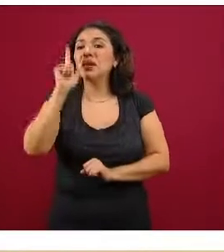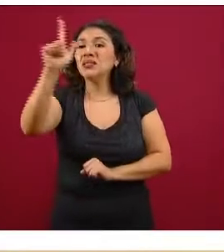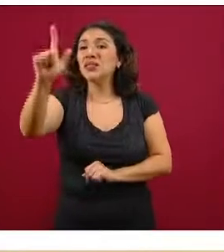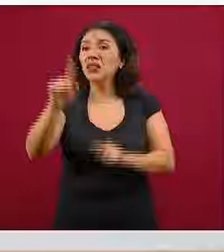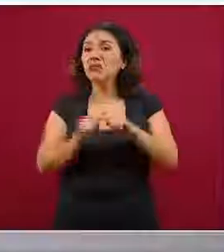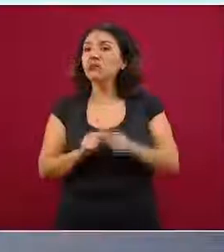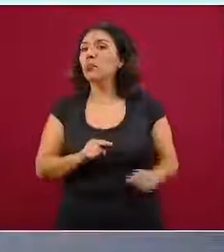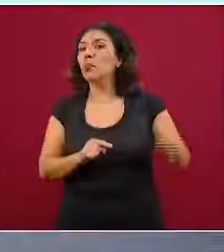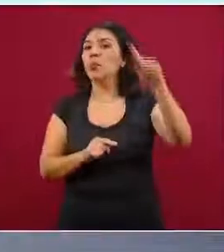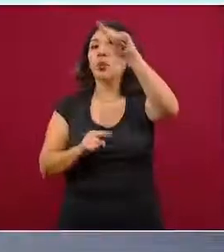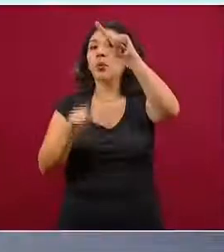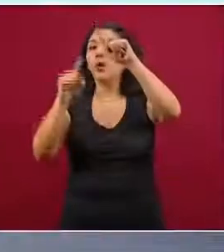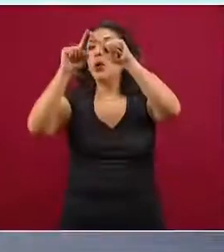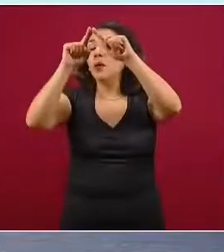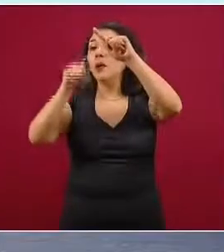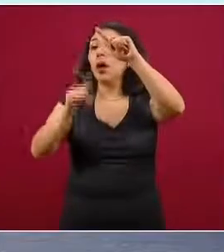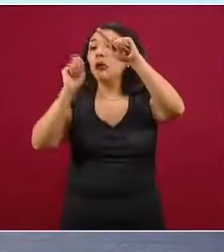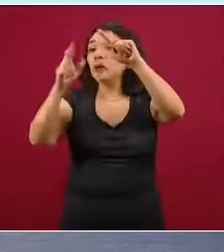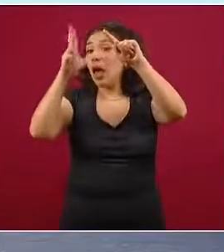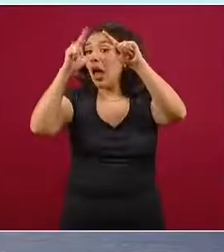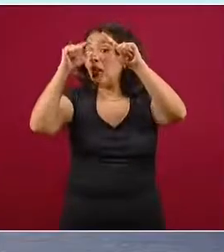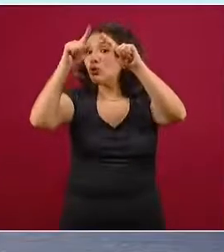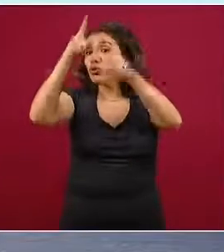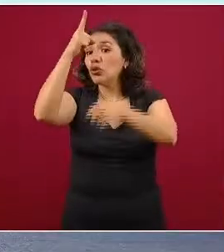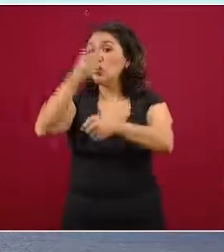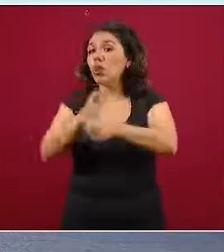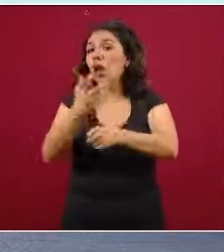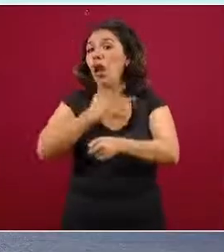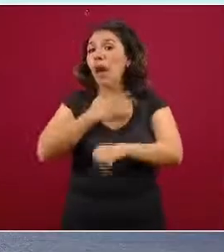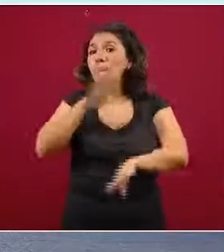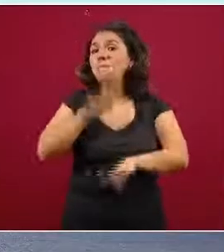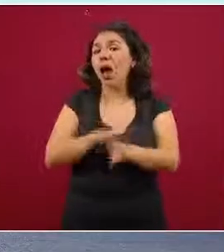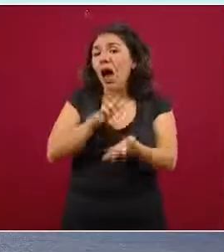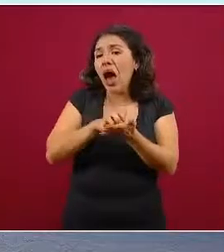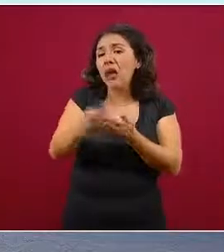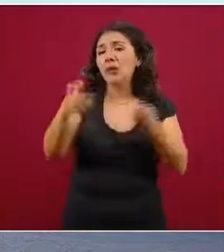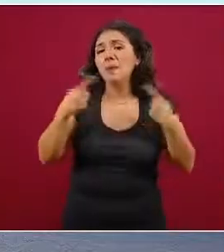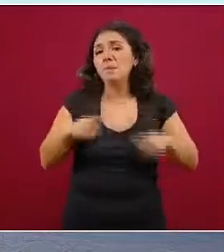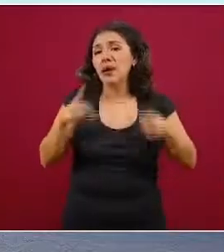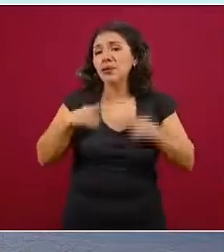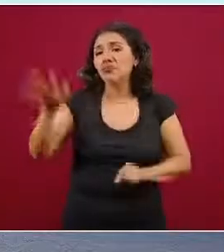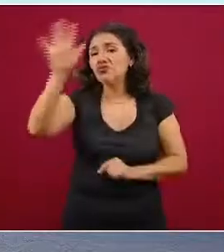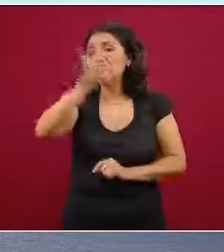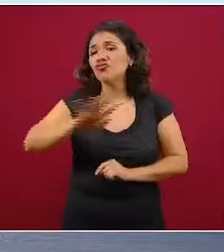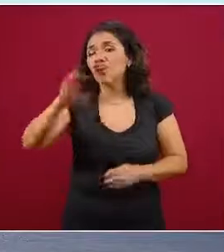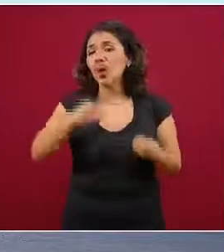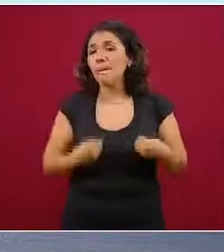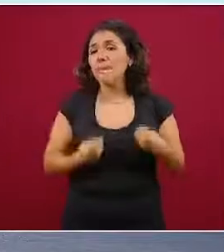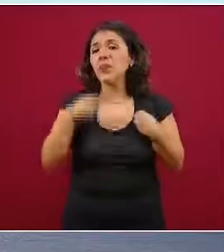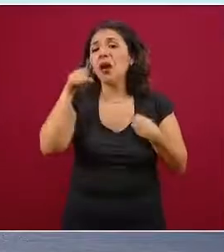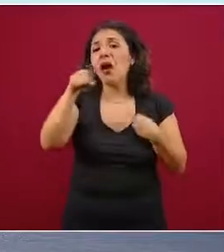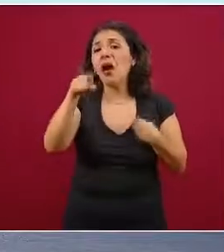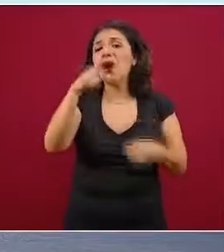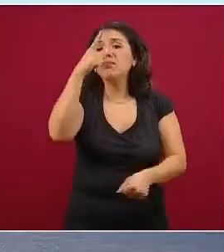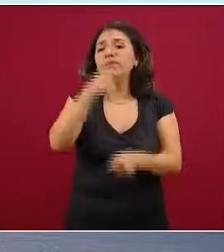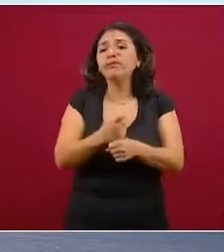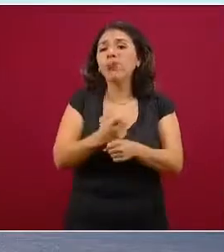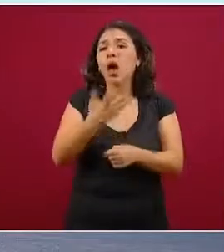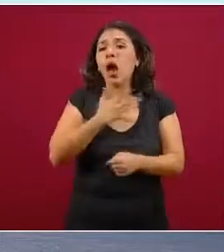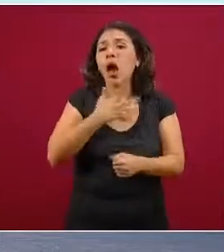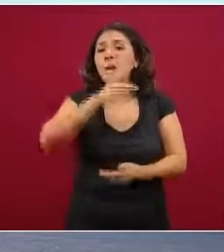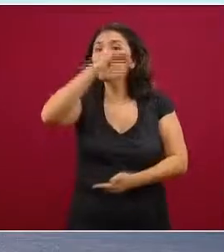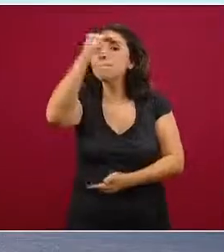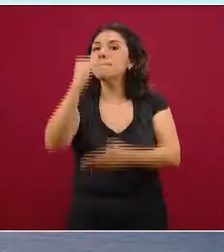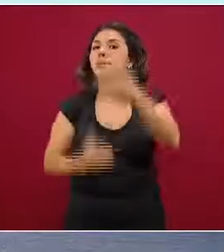y vemos cómo es el municipio de Hermosillo, que además es el más poblado del estado, el que contribuye con esa caída